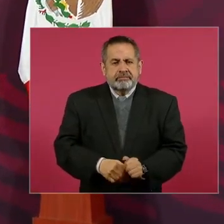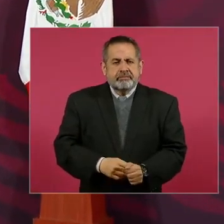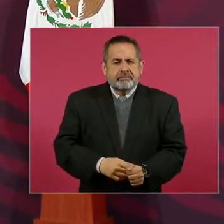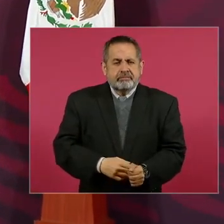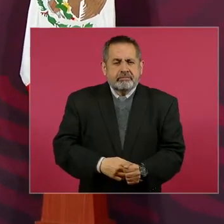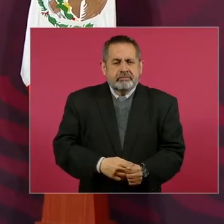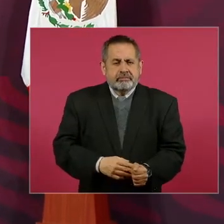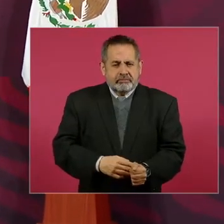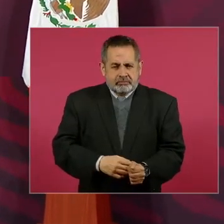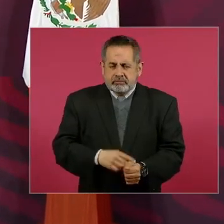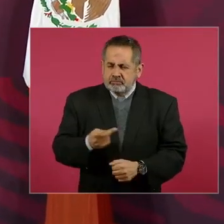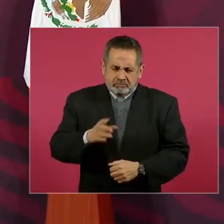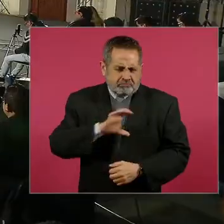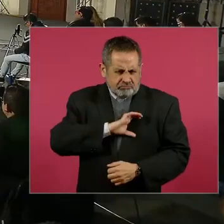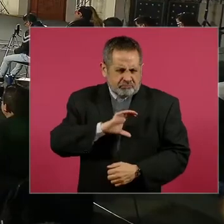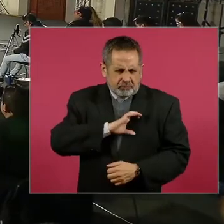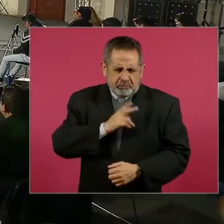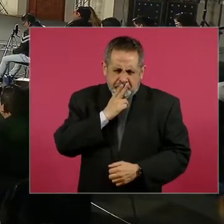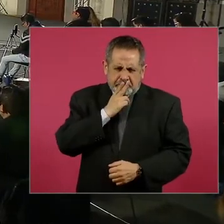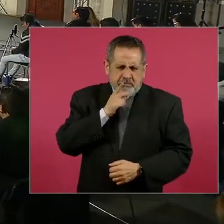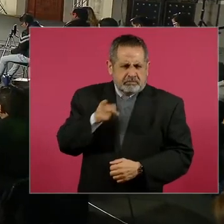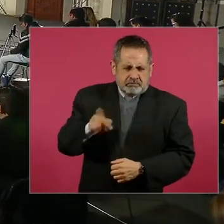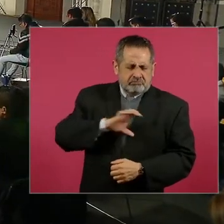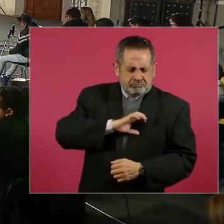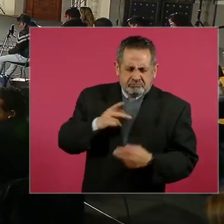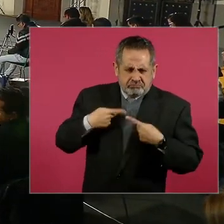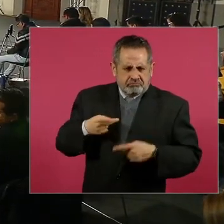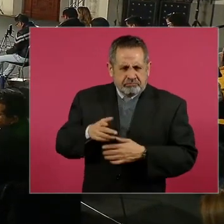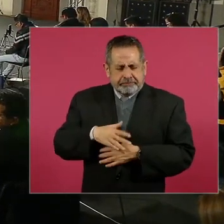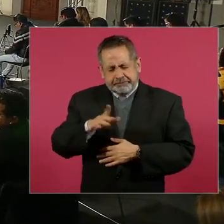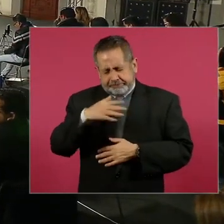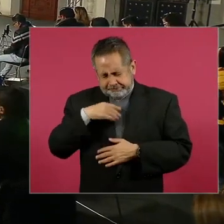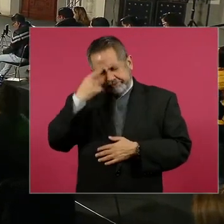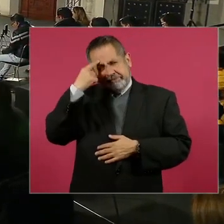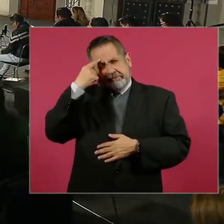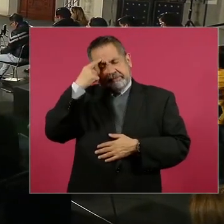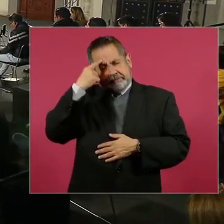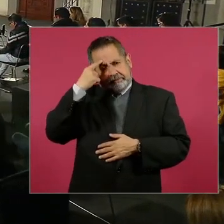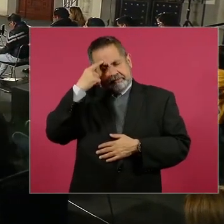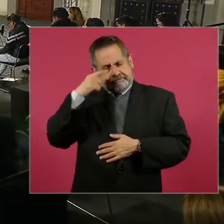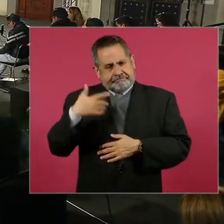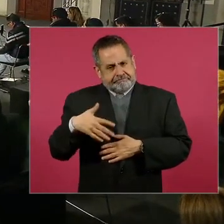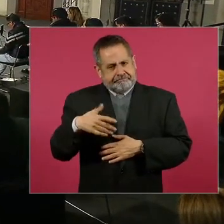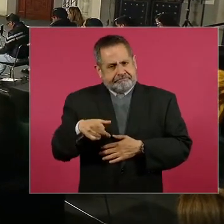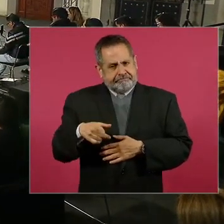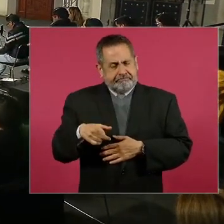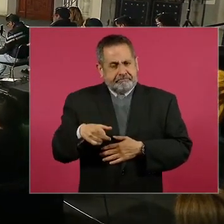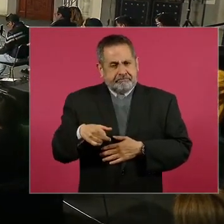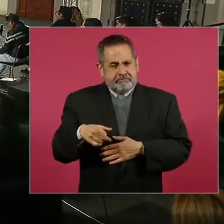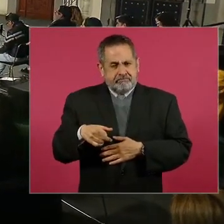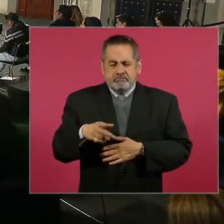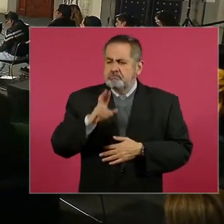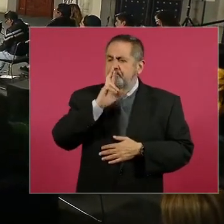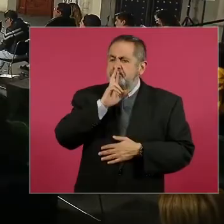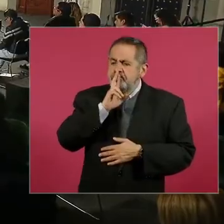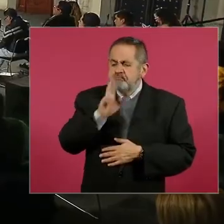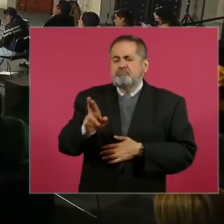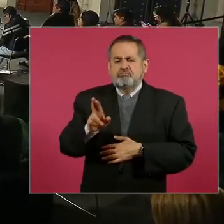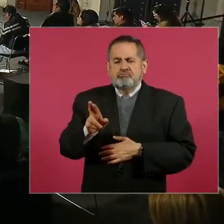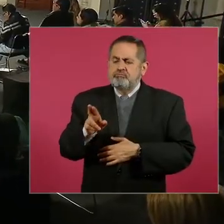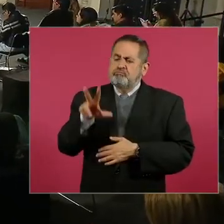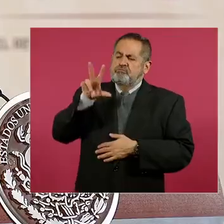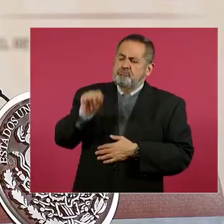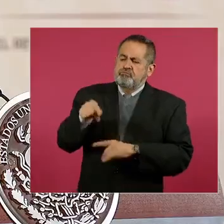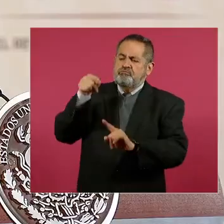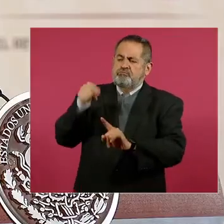lo estimo. Me quedé pensando porque le tuve que contestar de esa forma,